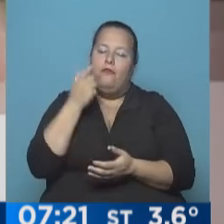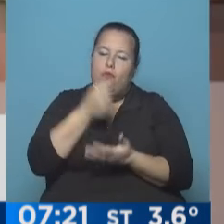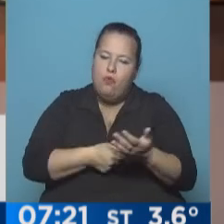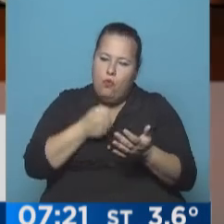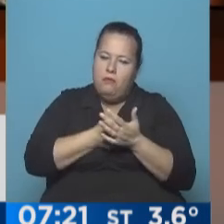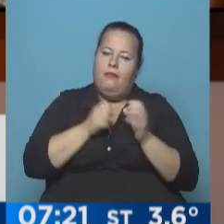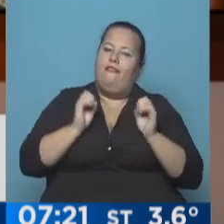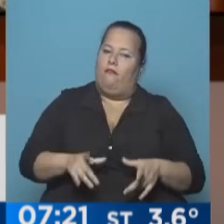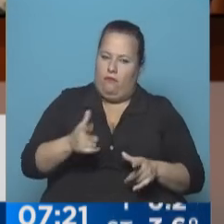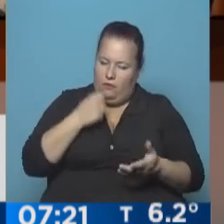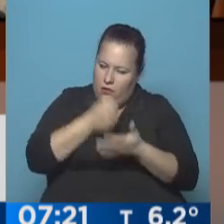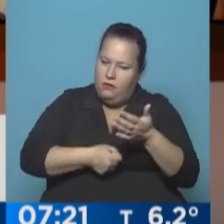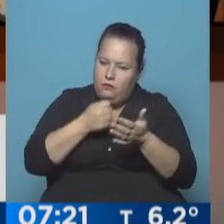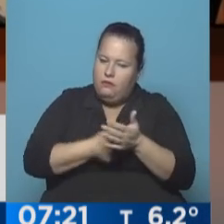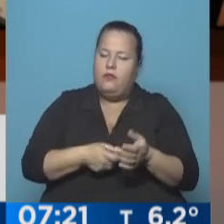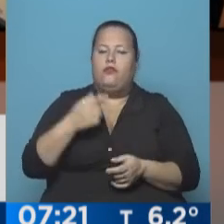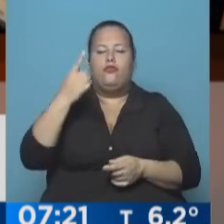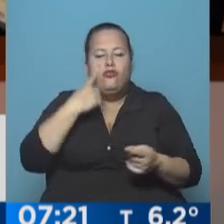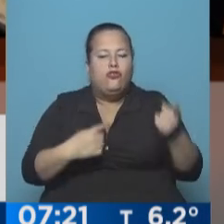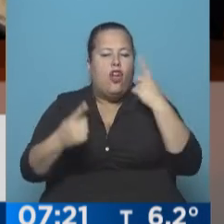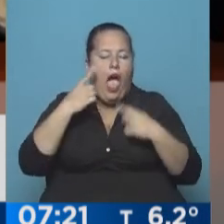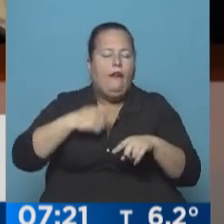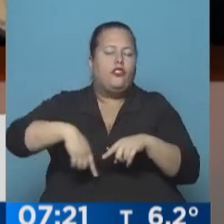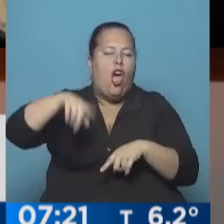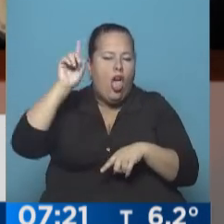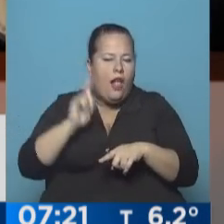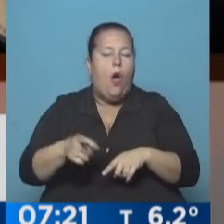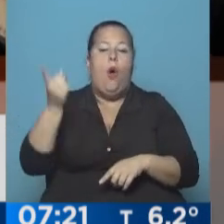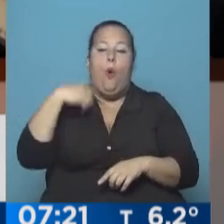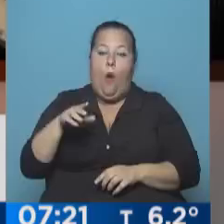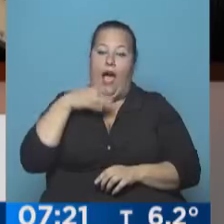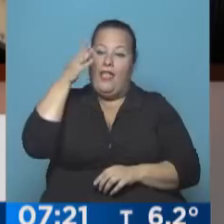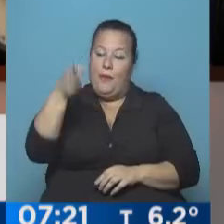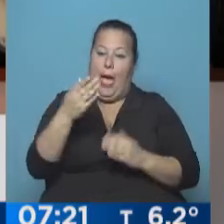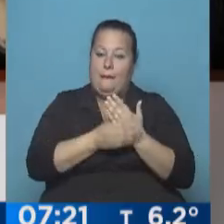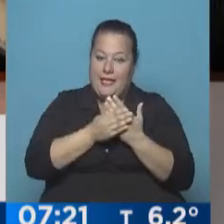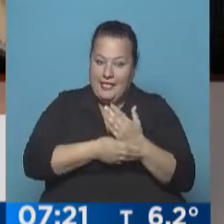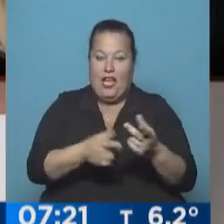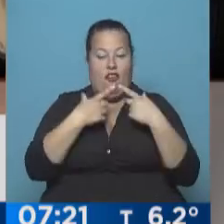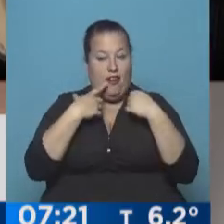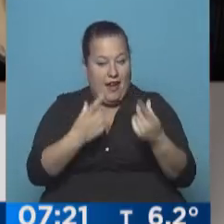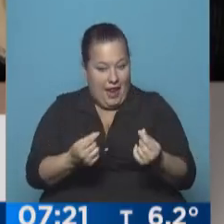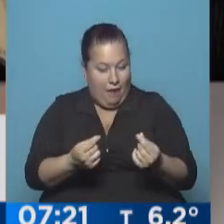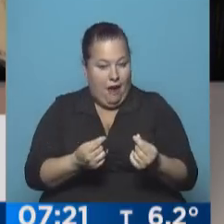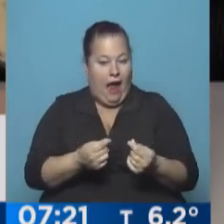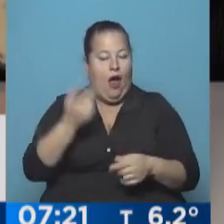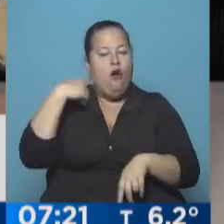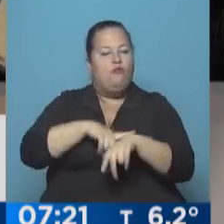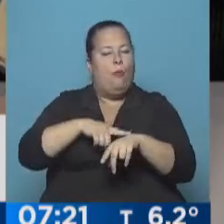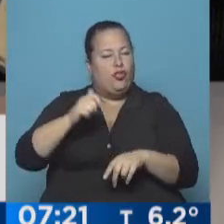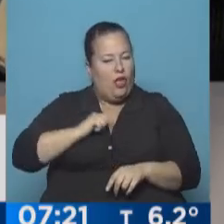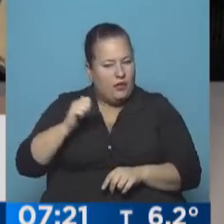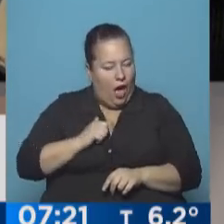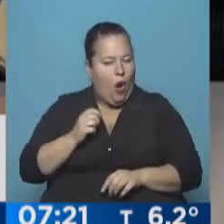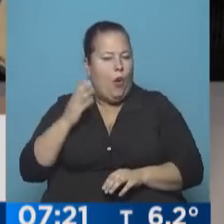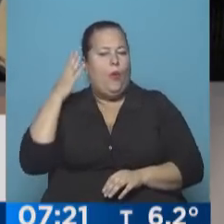incansable e inclaudicable. Ella decía, lloraba todo el día, pero cuando iba a los ministerios a reclamar, en la época de la dictadura,